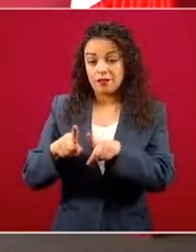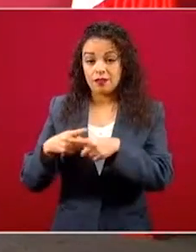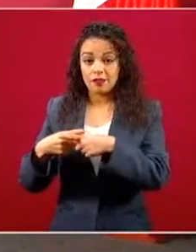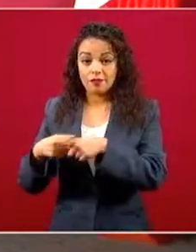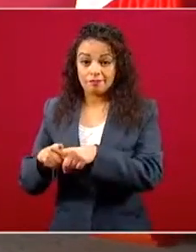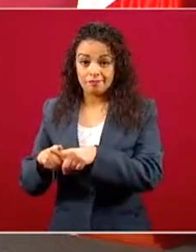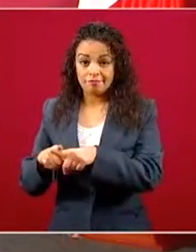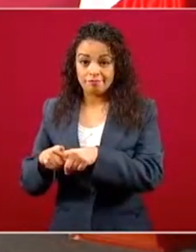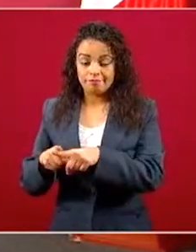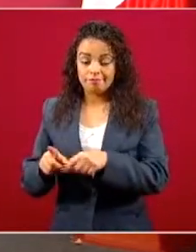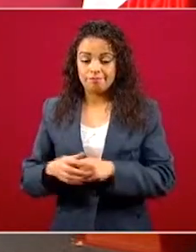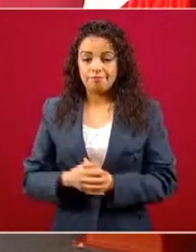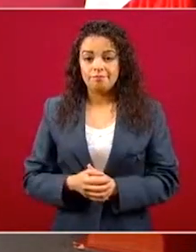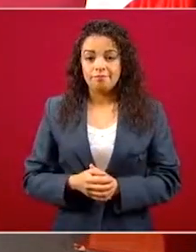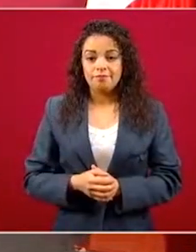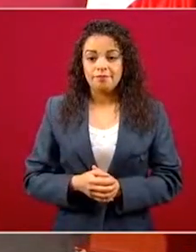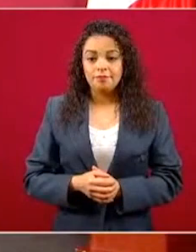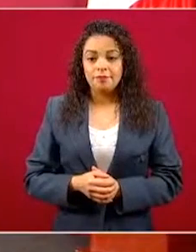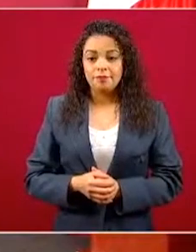baste